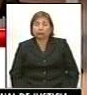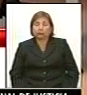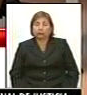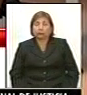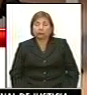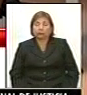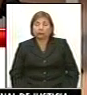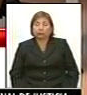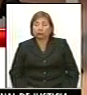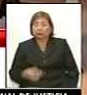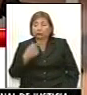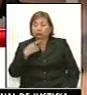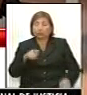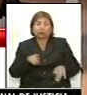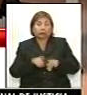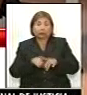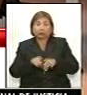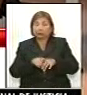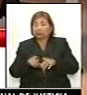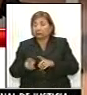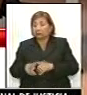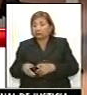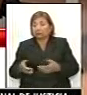de las misiones, pero también, o sea,